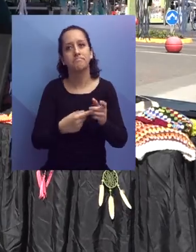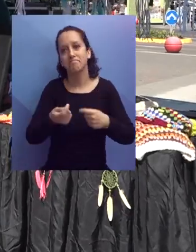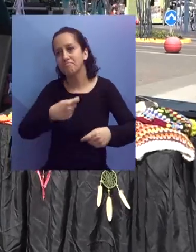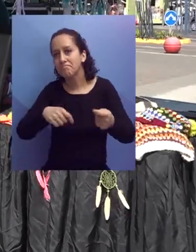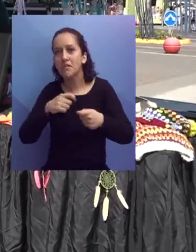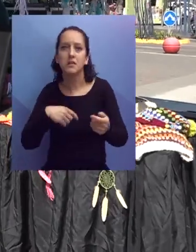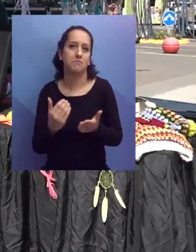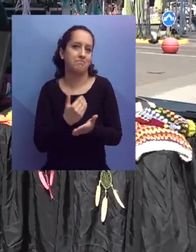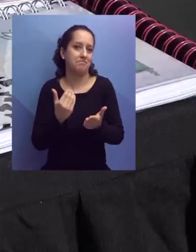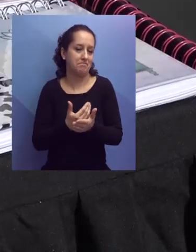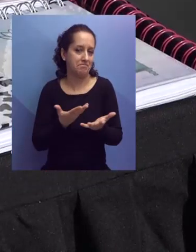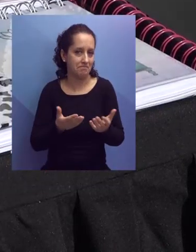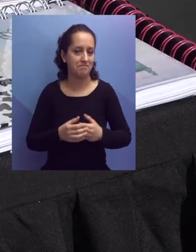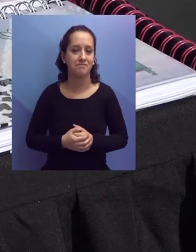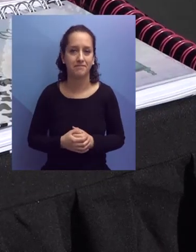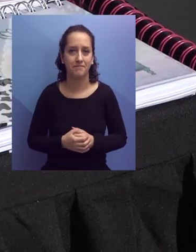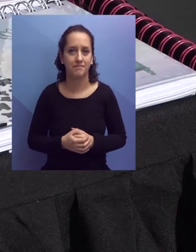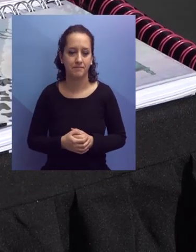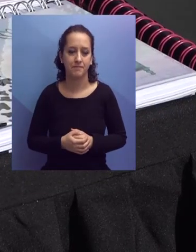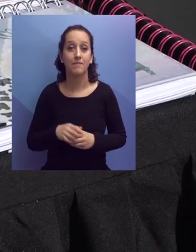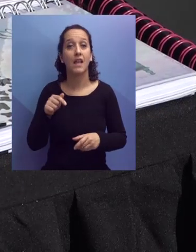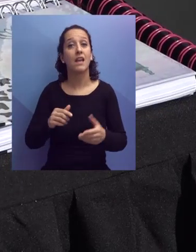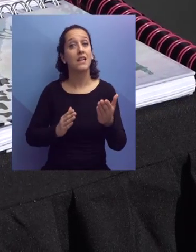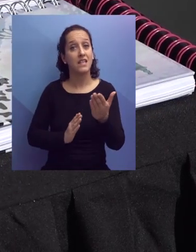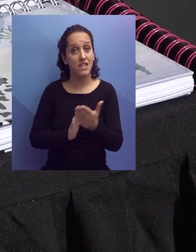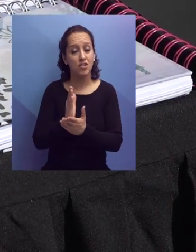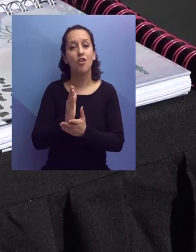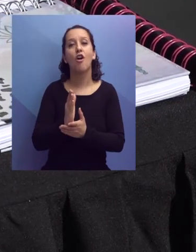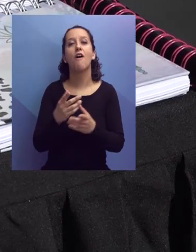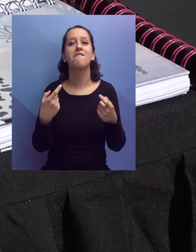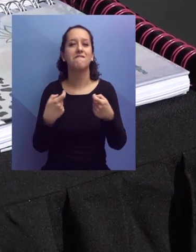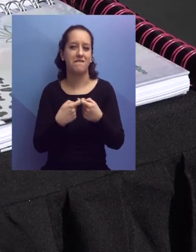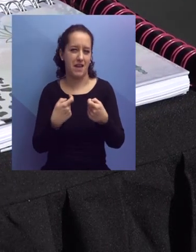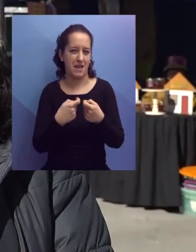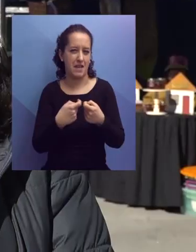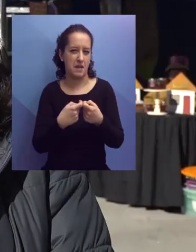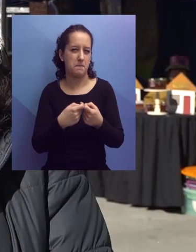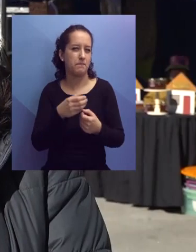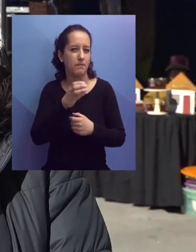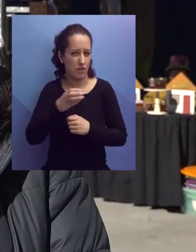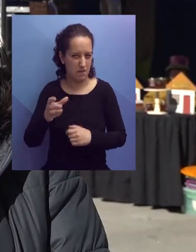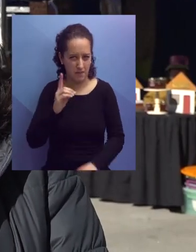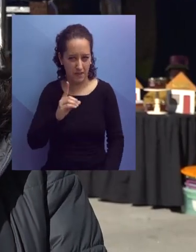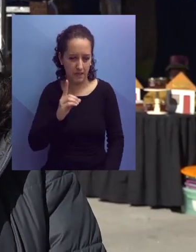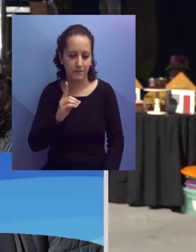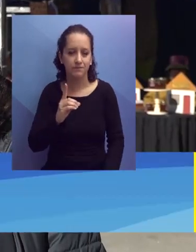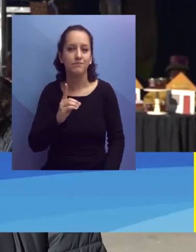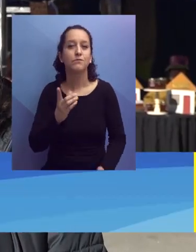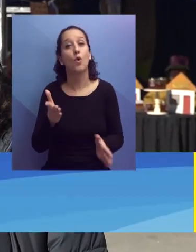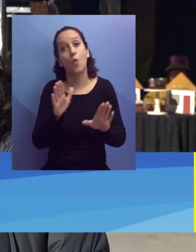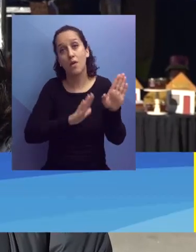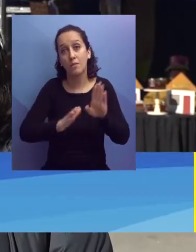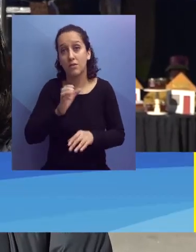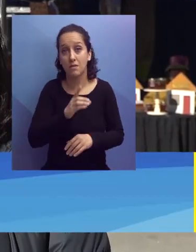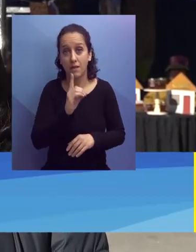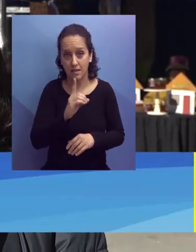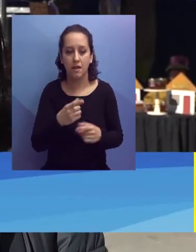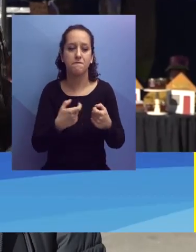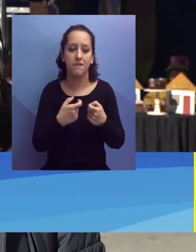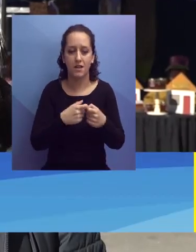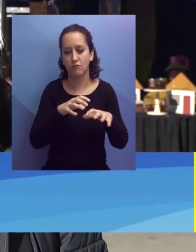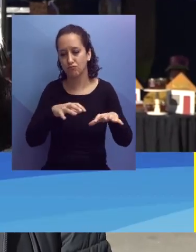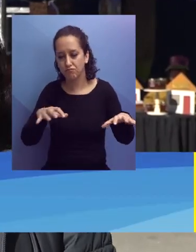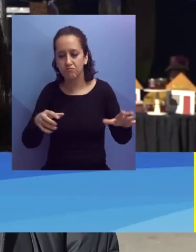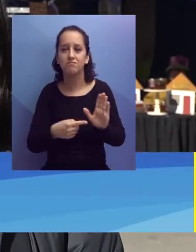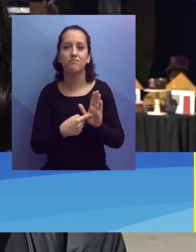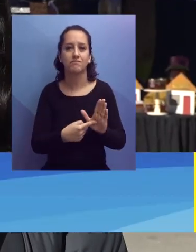productos y generar recursos adicionales. Estamos dando inicio a una feria de emprendedores de personas con discapacidad y o